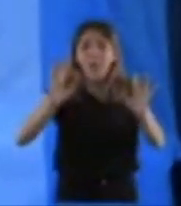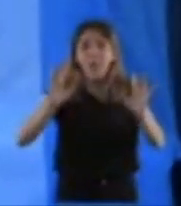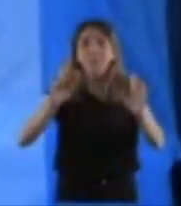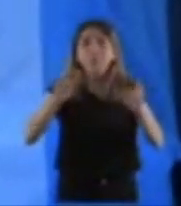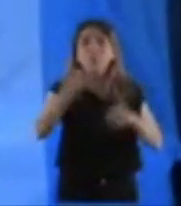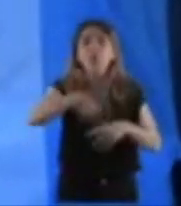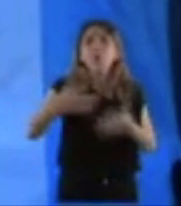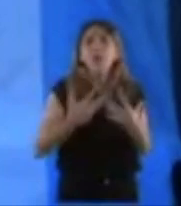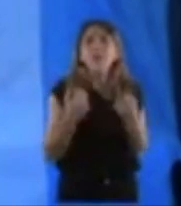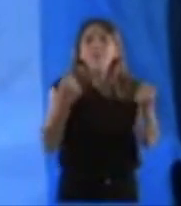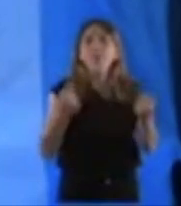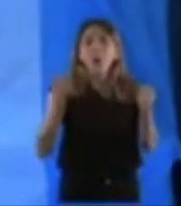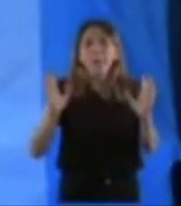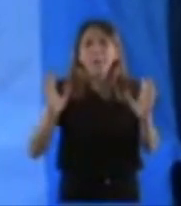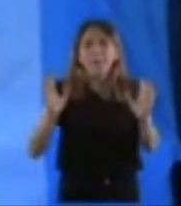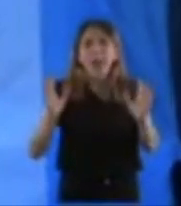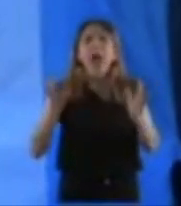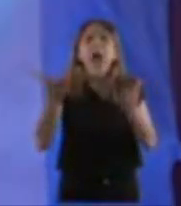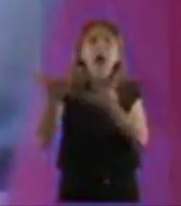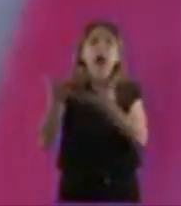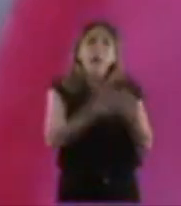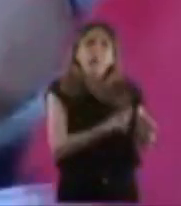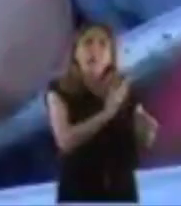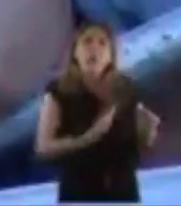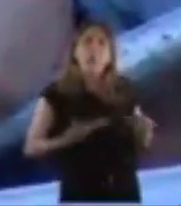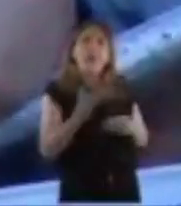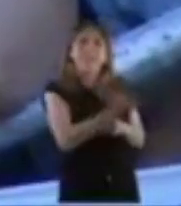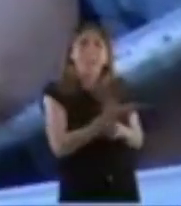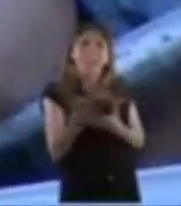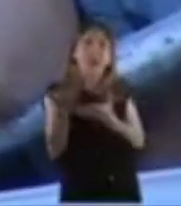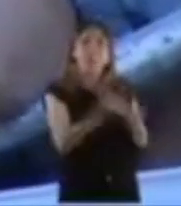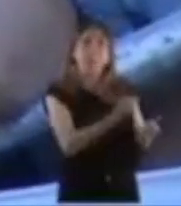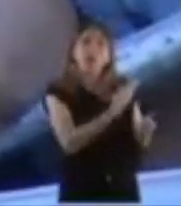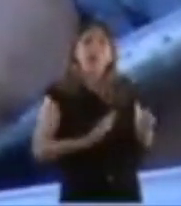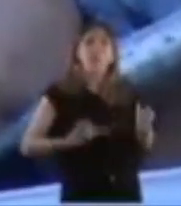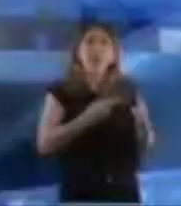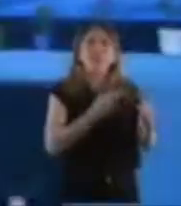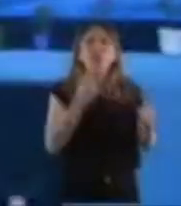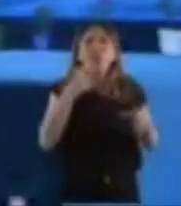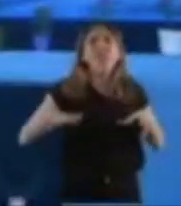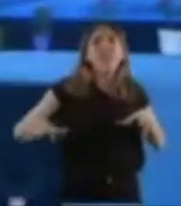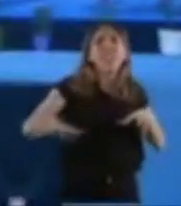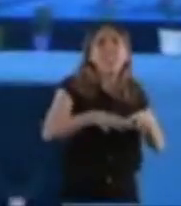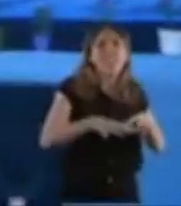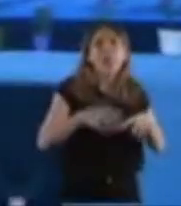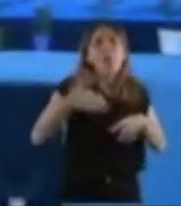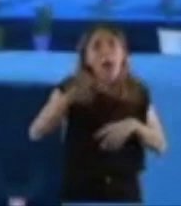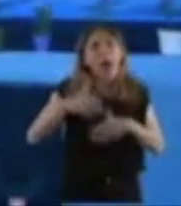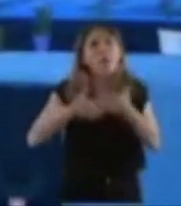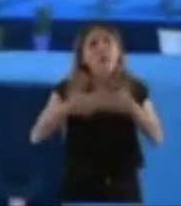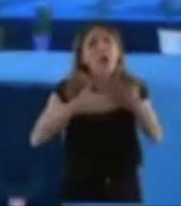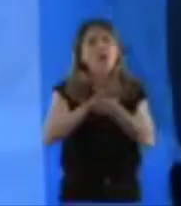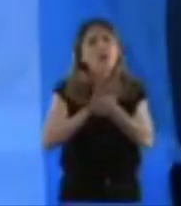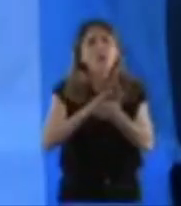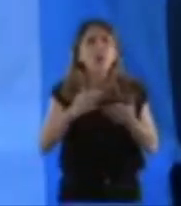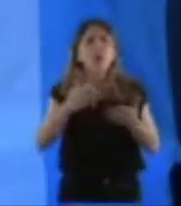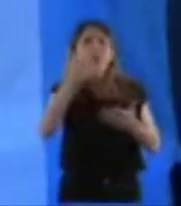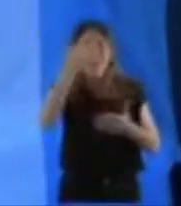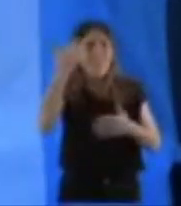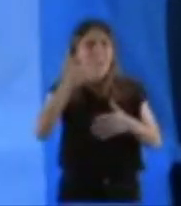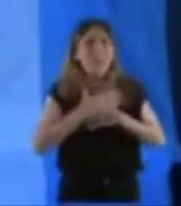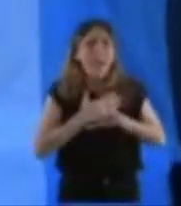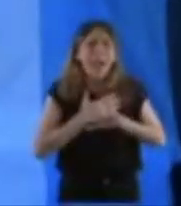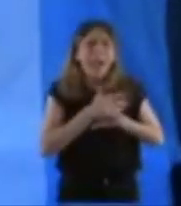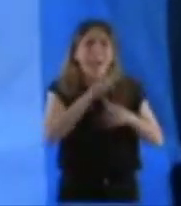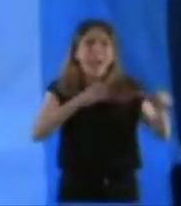fuerza que ustedes tienen. Ayuden a nuestro presidente, ayuden a nuestro distrito a salir. Vamos a salir, queridas enfermeras, con la lucha que